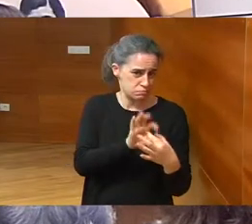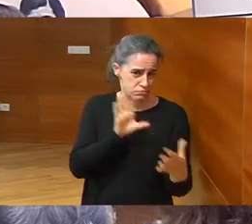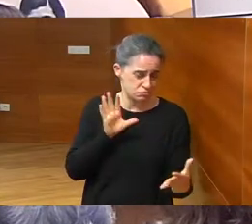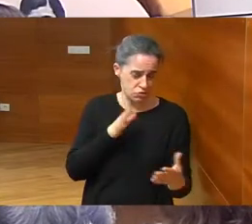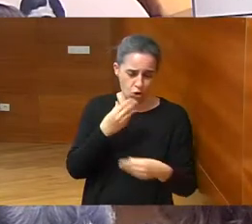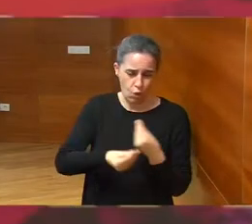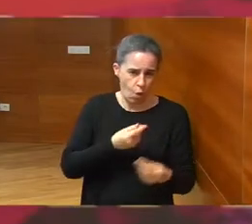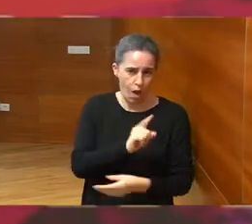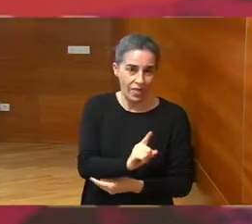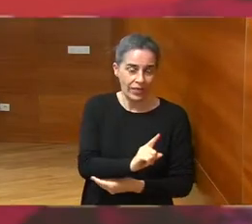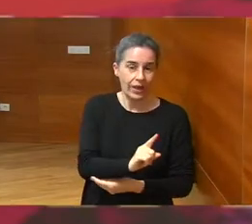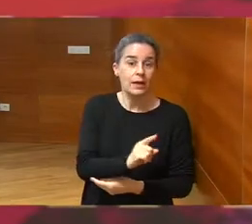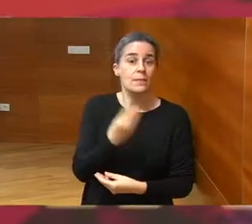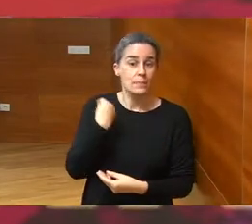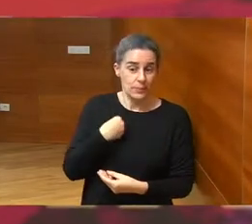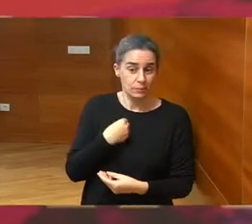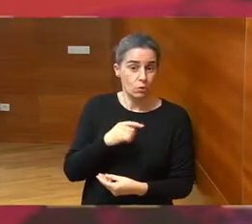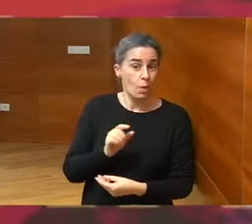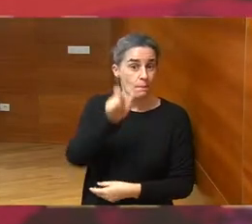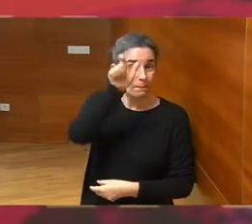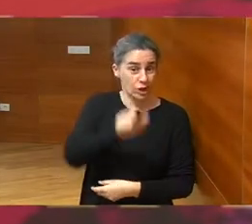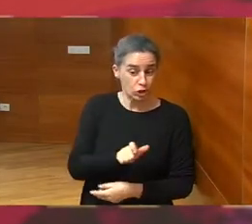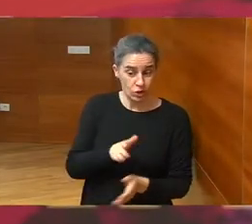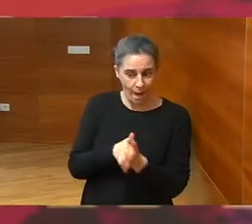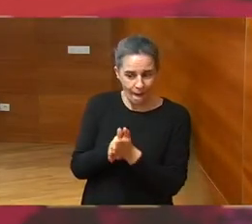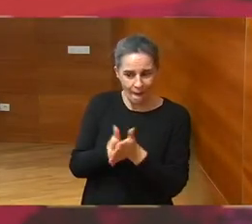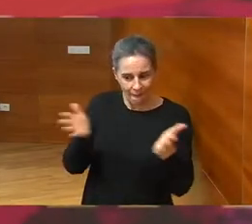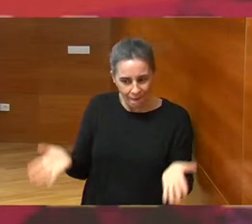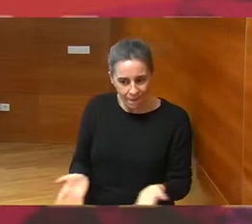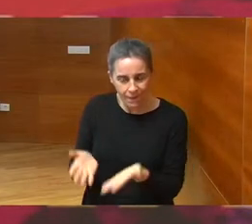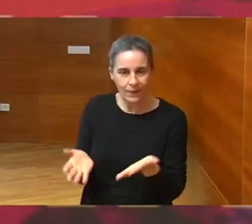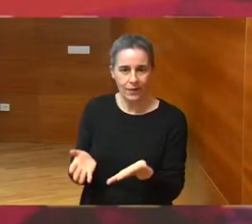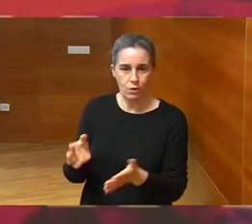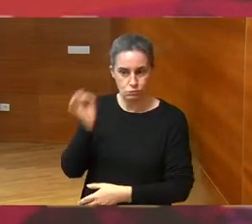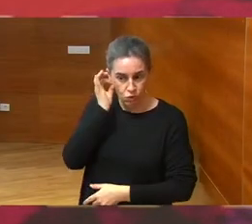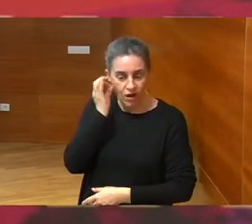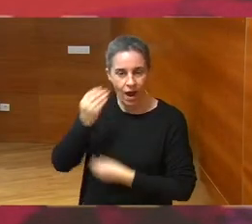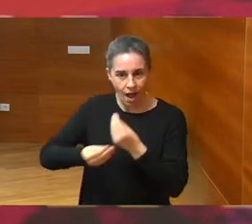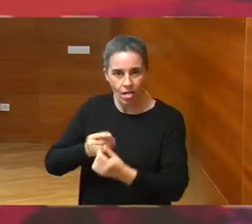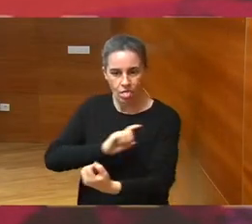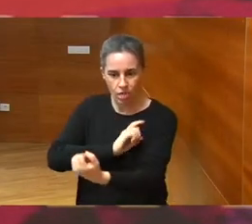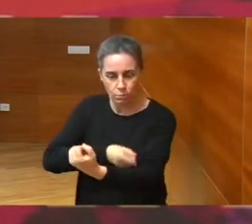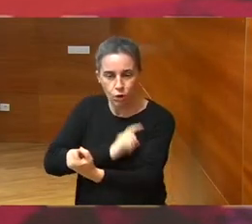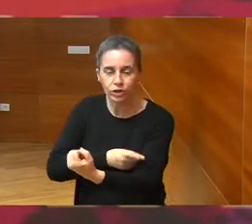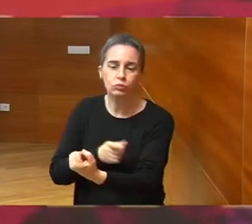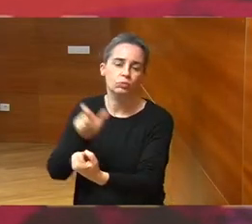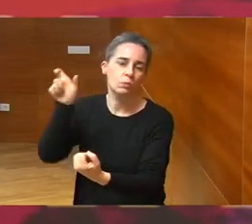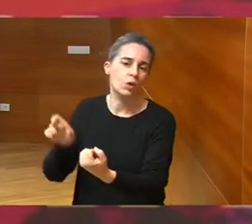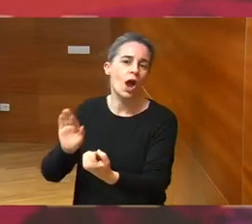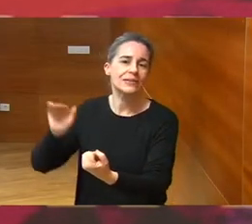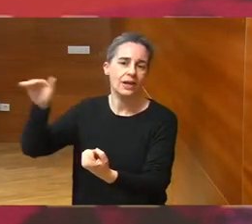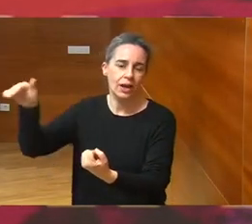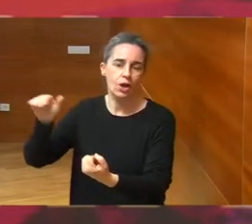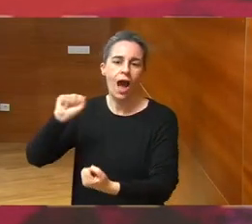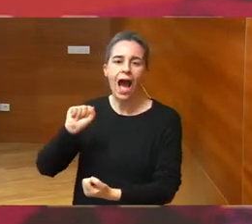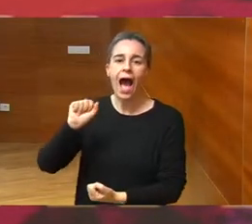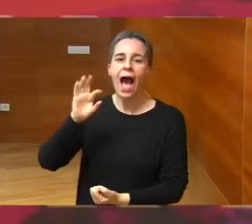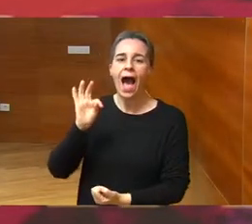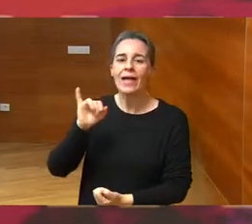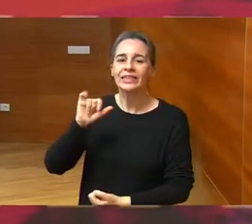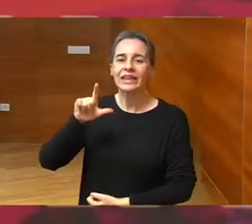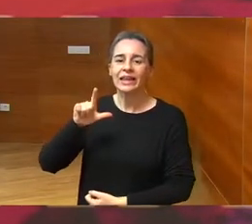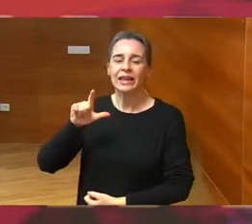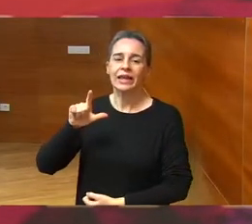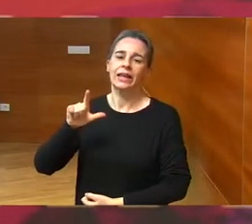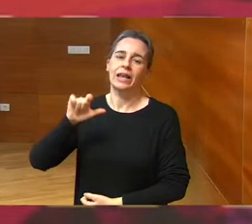fue un extranjero de Florencia tilio atilio pantannari atilio